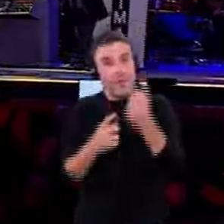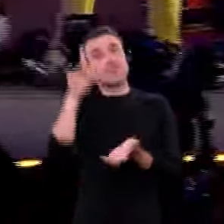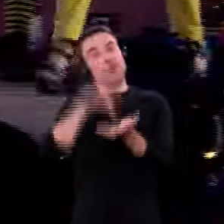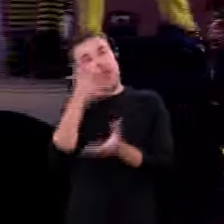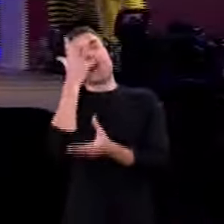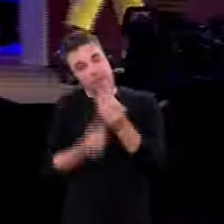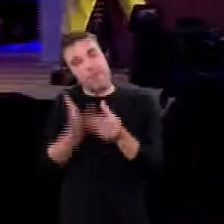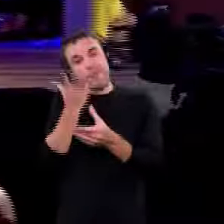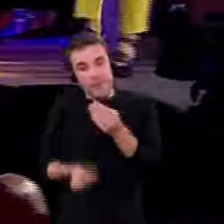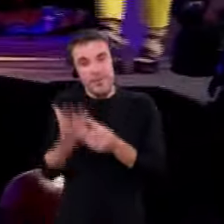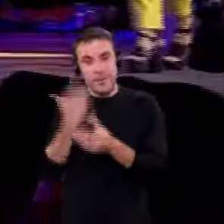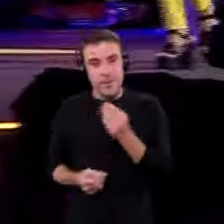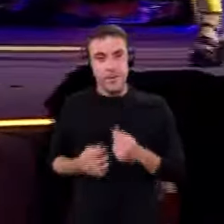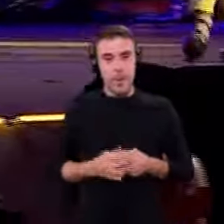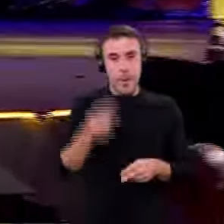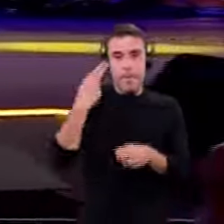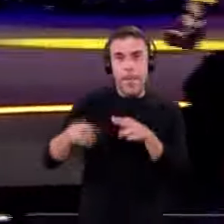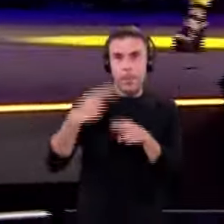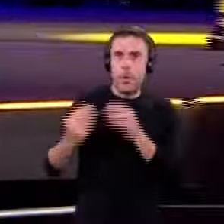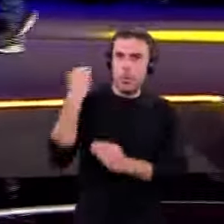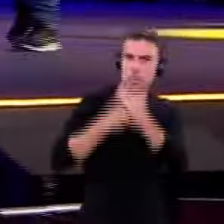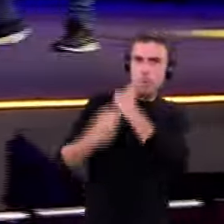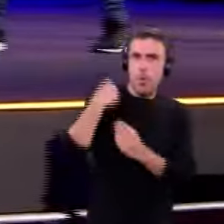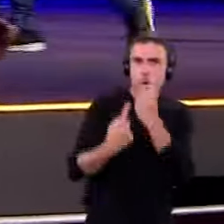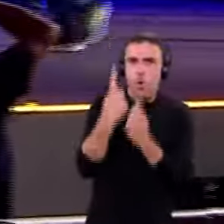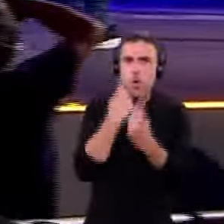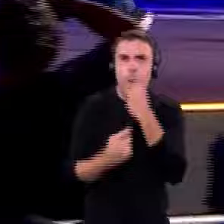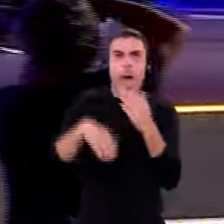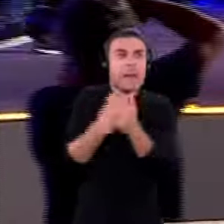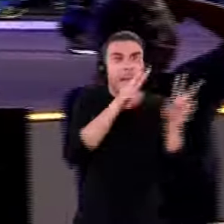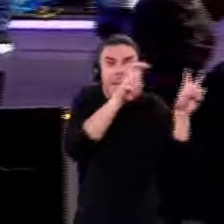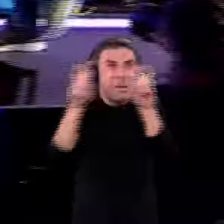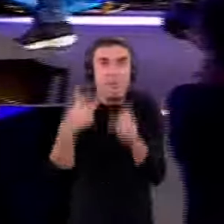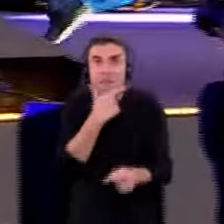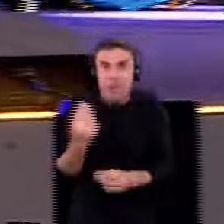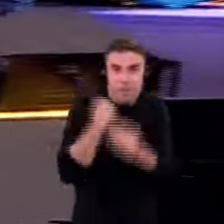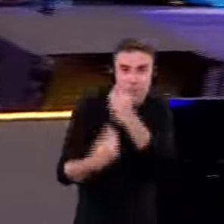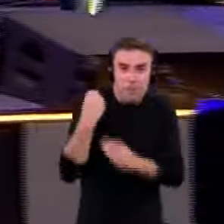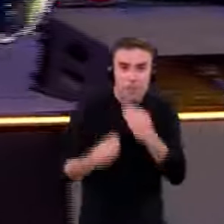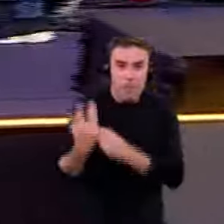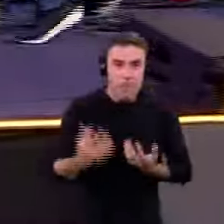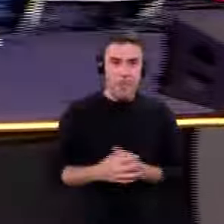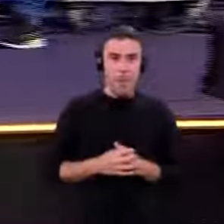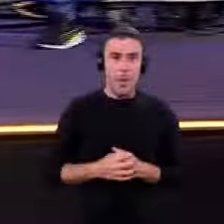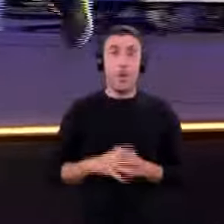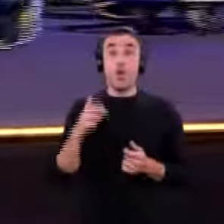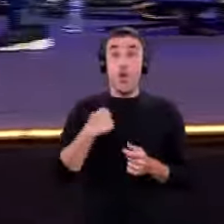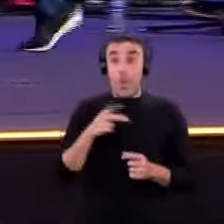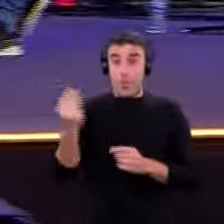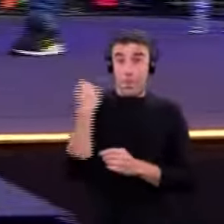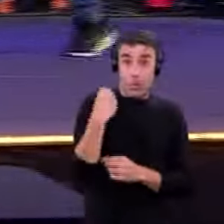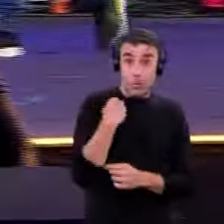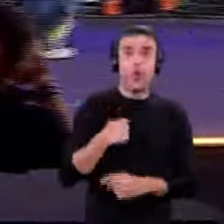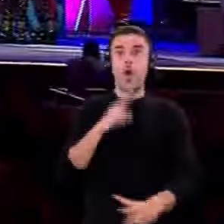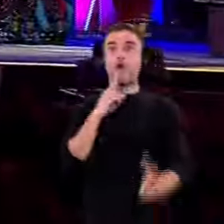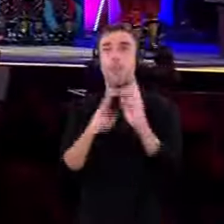fallo. Políticos me consultan hasta los temas sencillos, aunque yo a su pregunta